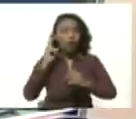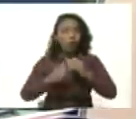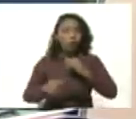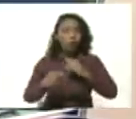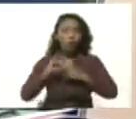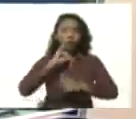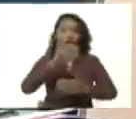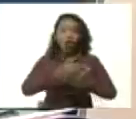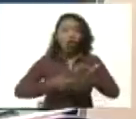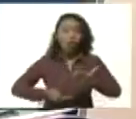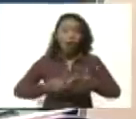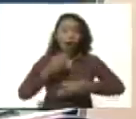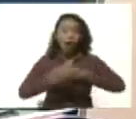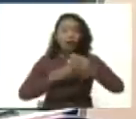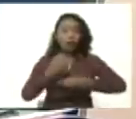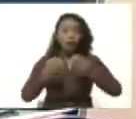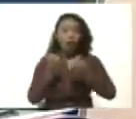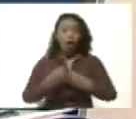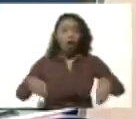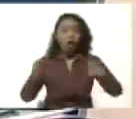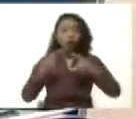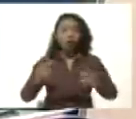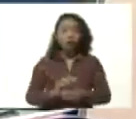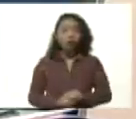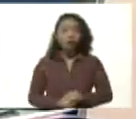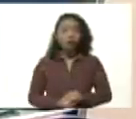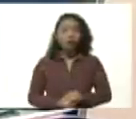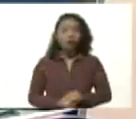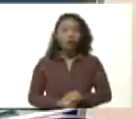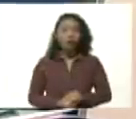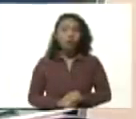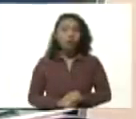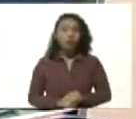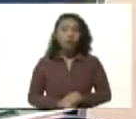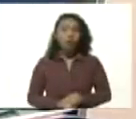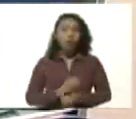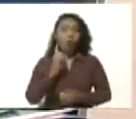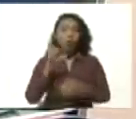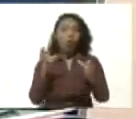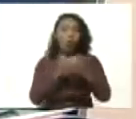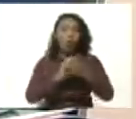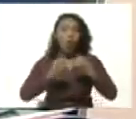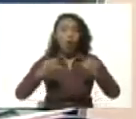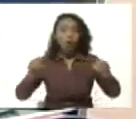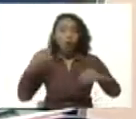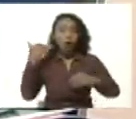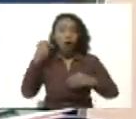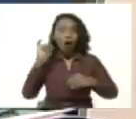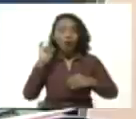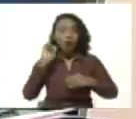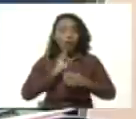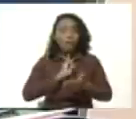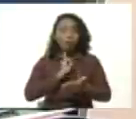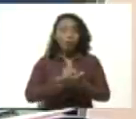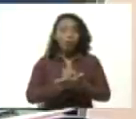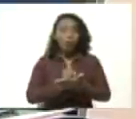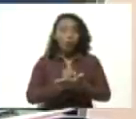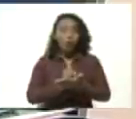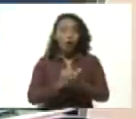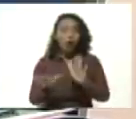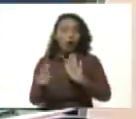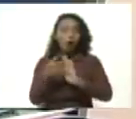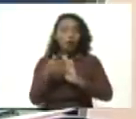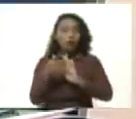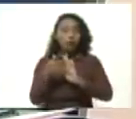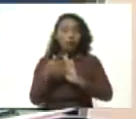informe que avalado por las Naciones Unidas, por una organización que tiene una iniciativa contra la